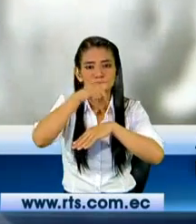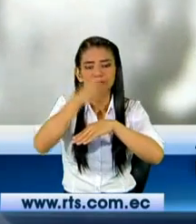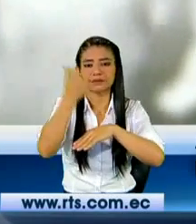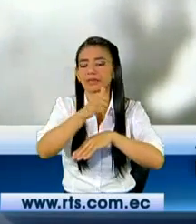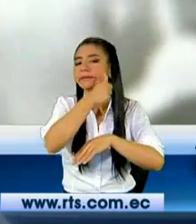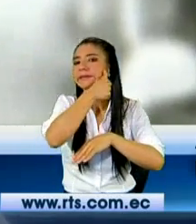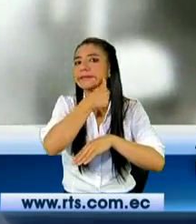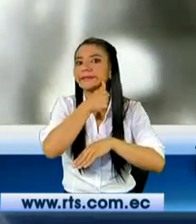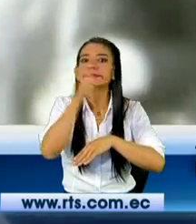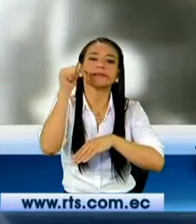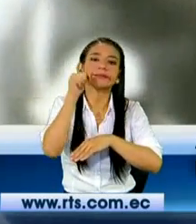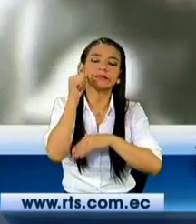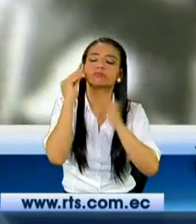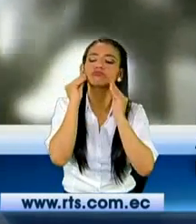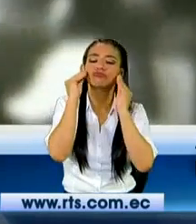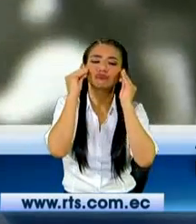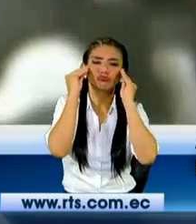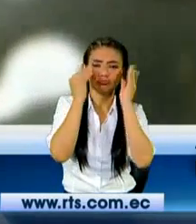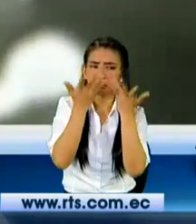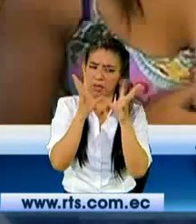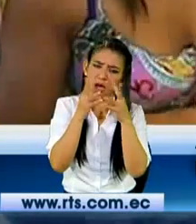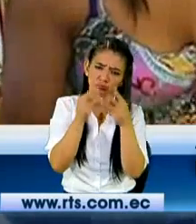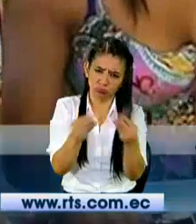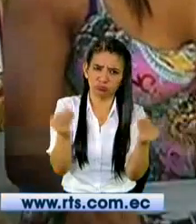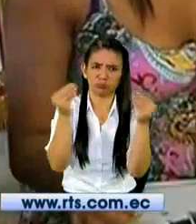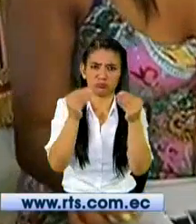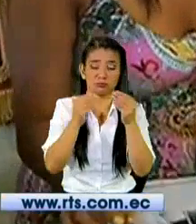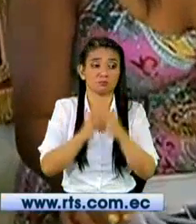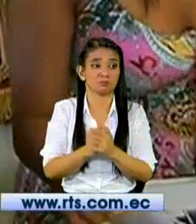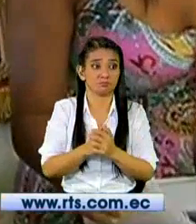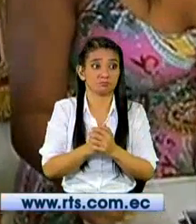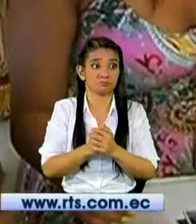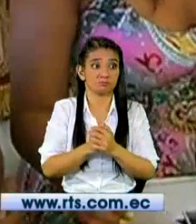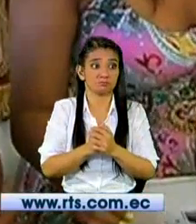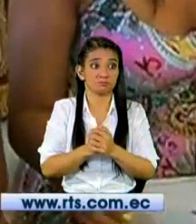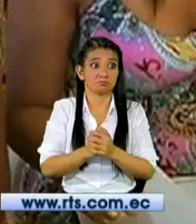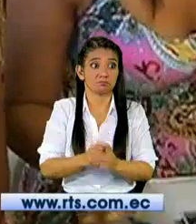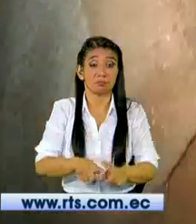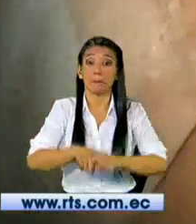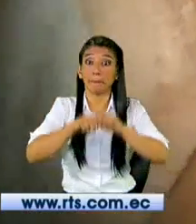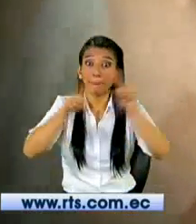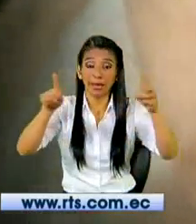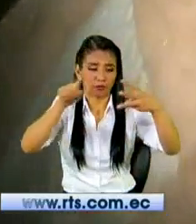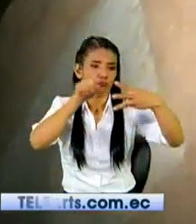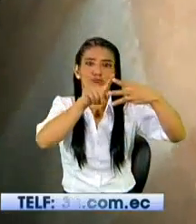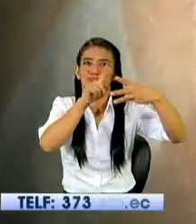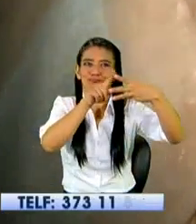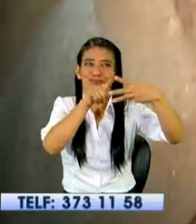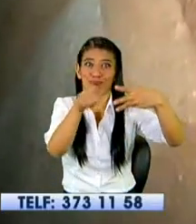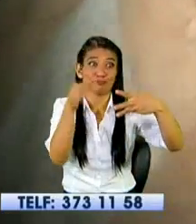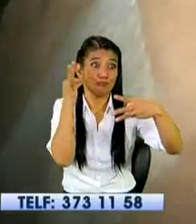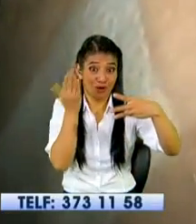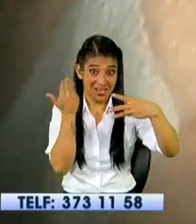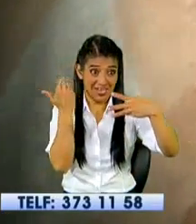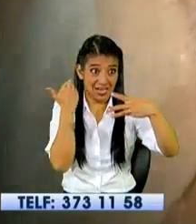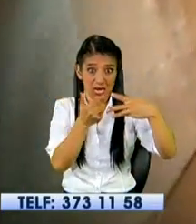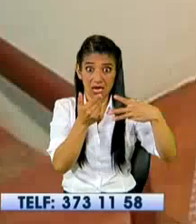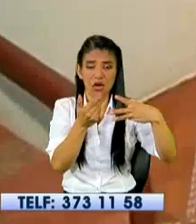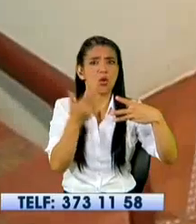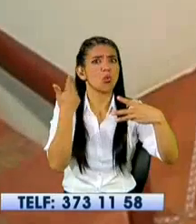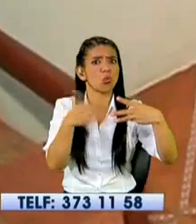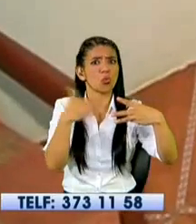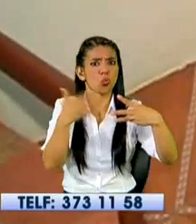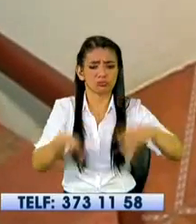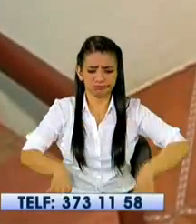cirugías reconstructivas que atenuaron los daños. Una suerte que parece muy distante para la más reciente víctima de